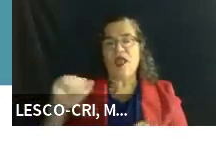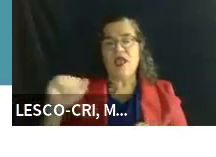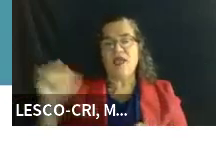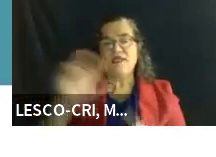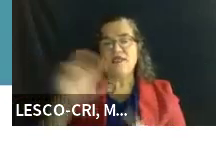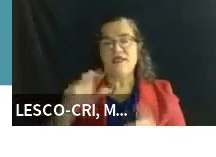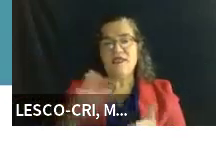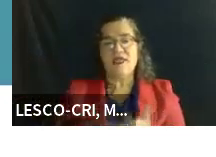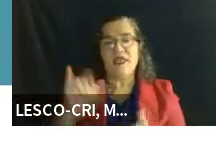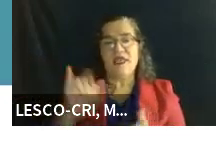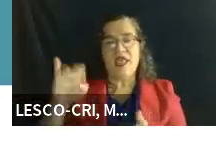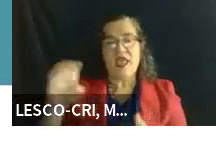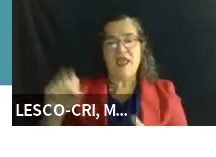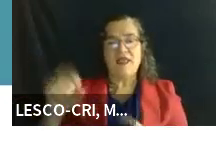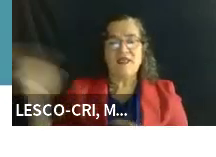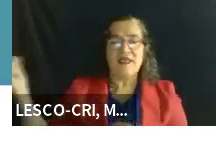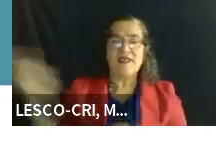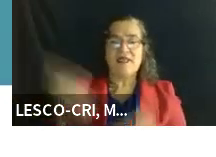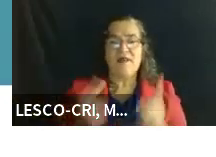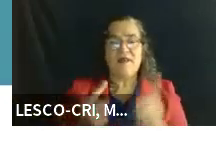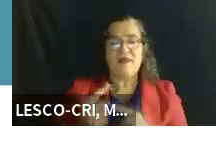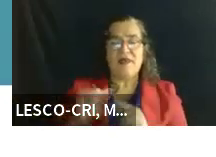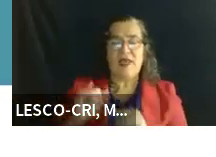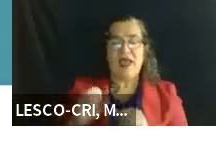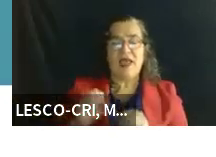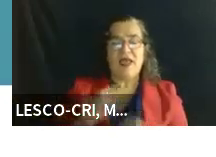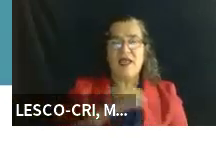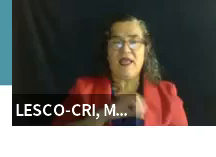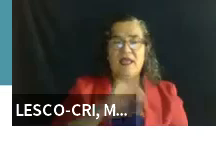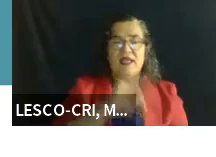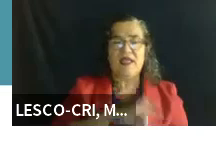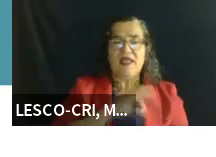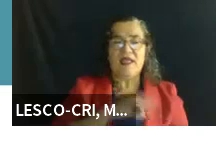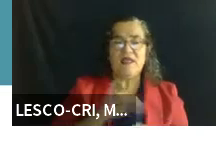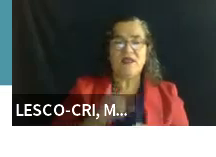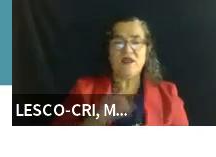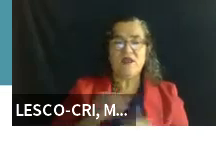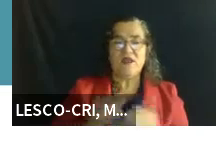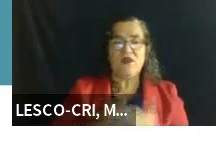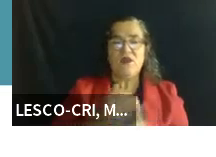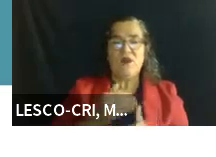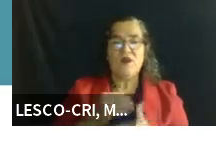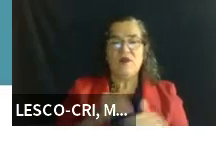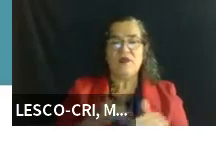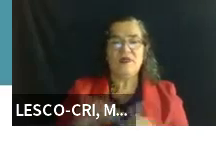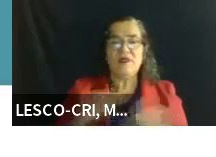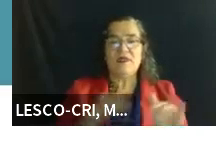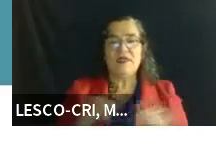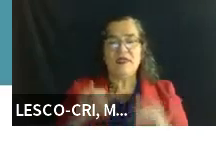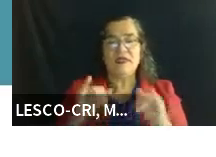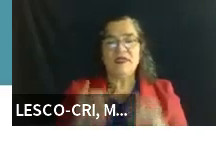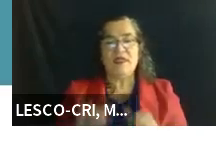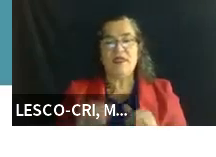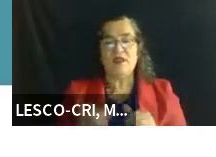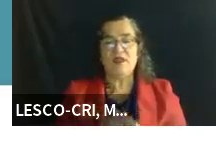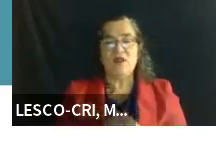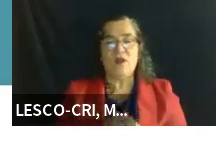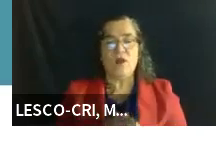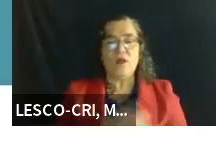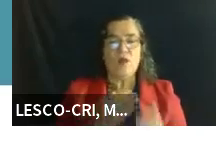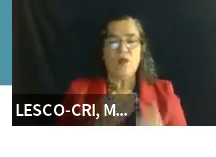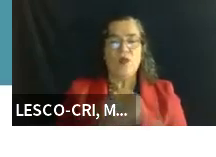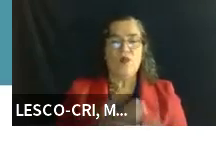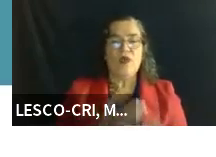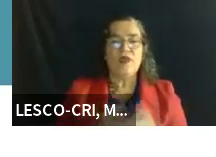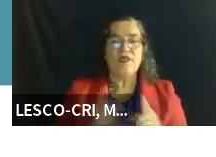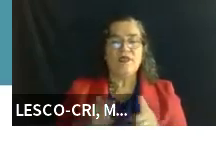presenten a acreditación ante los nuevos estándares internacionales. Dentro de esos estándares hay una propuesta modularizada